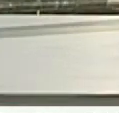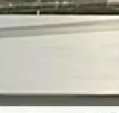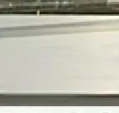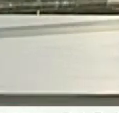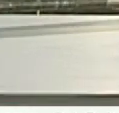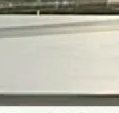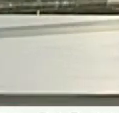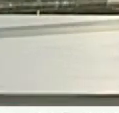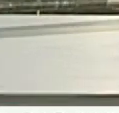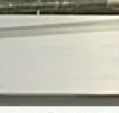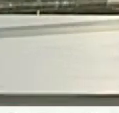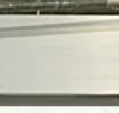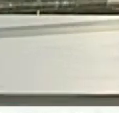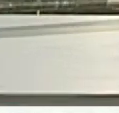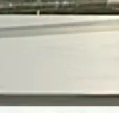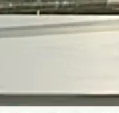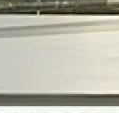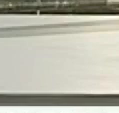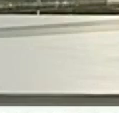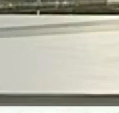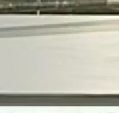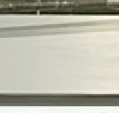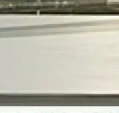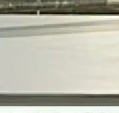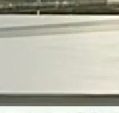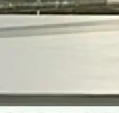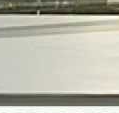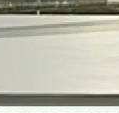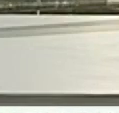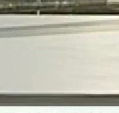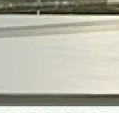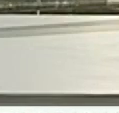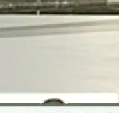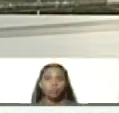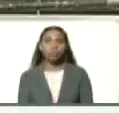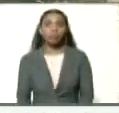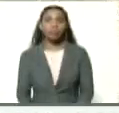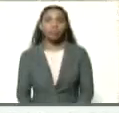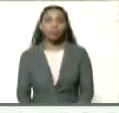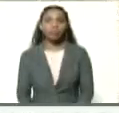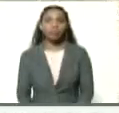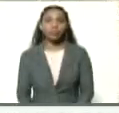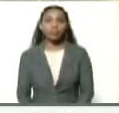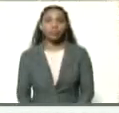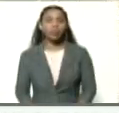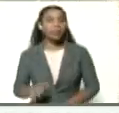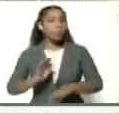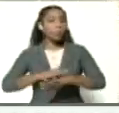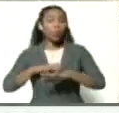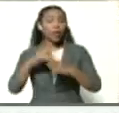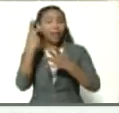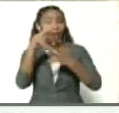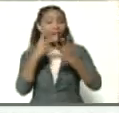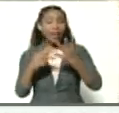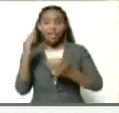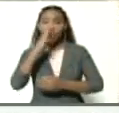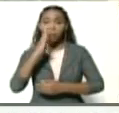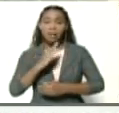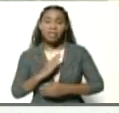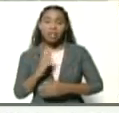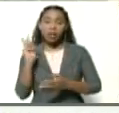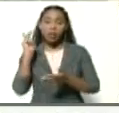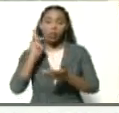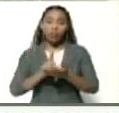de sitio también. Se llama toque de queda para varias regiones. Porque la variante brasilera ha